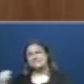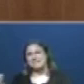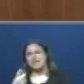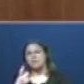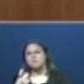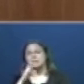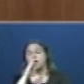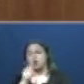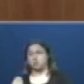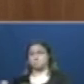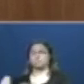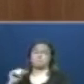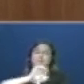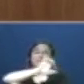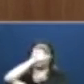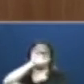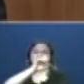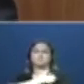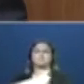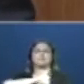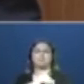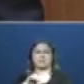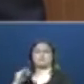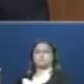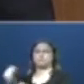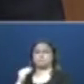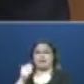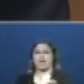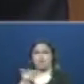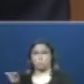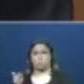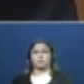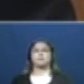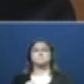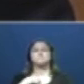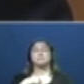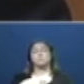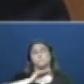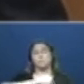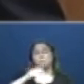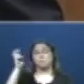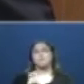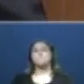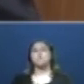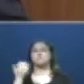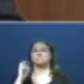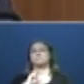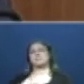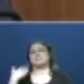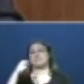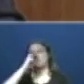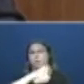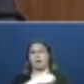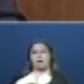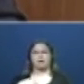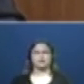la ayuda solicitada por España para la parte de dichos sistema formada especialmente por nuestras antiguas cajas también es cierto que